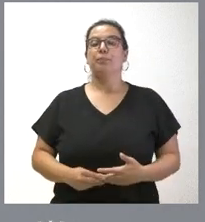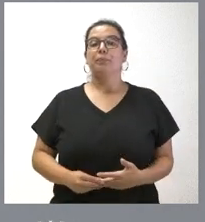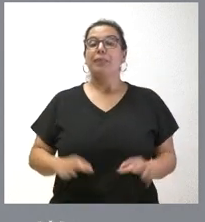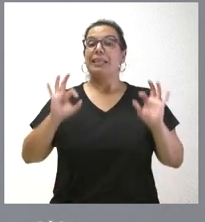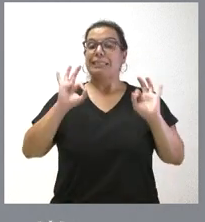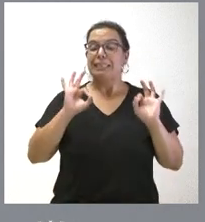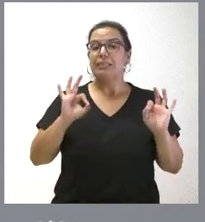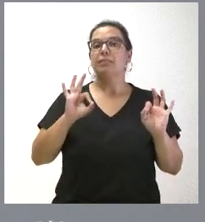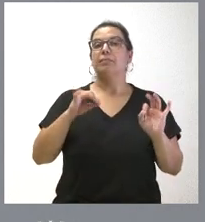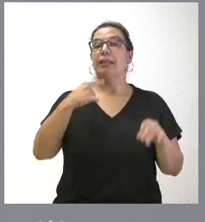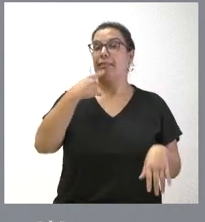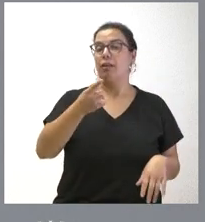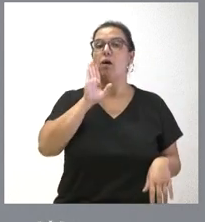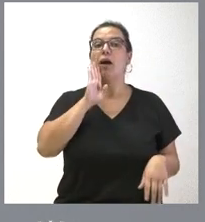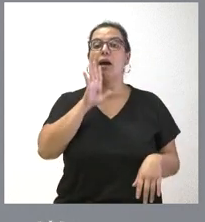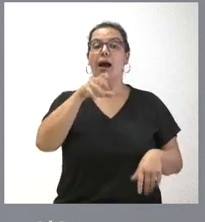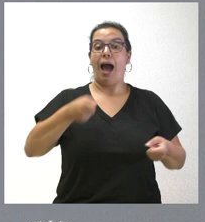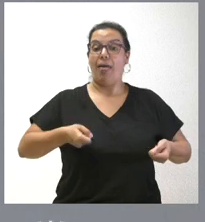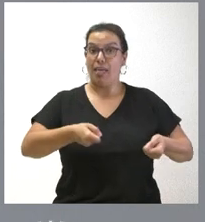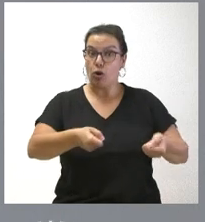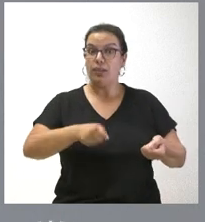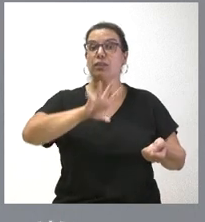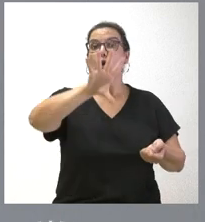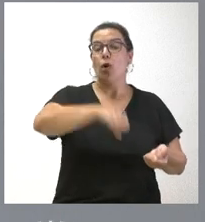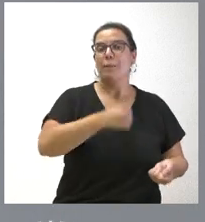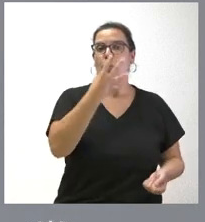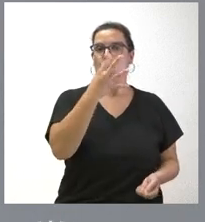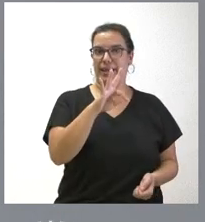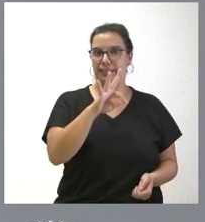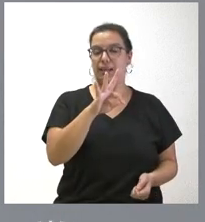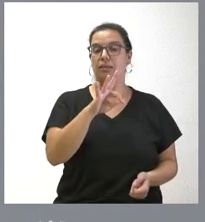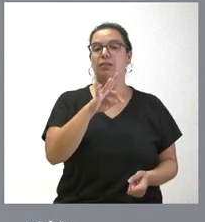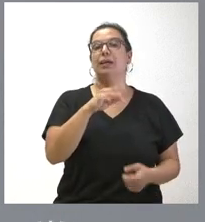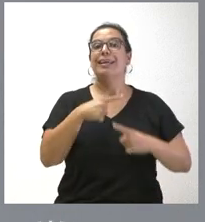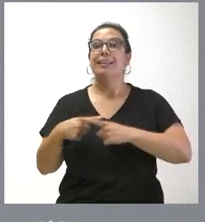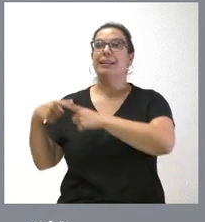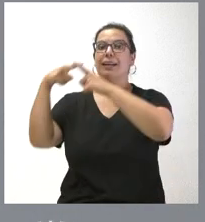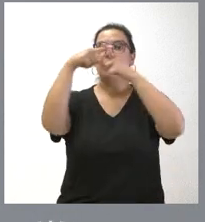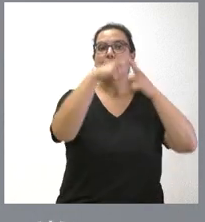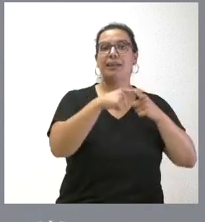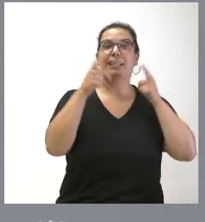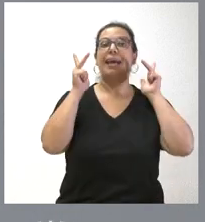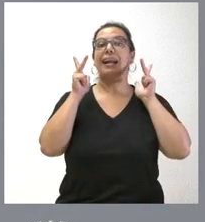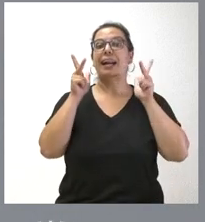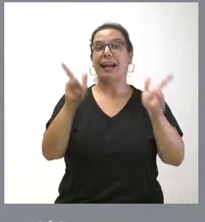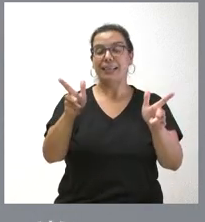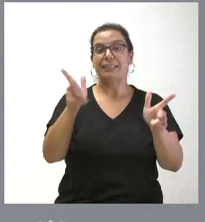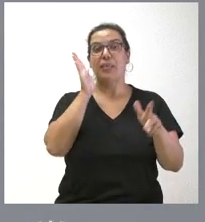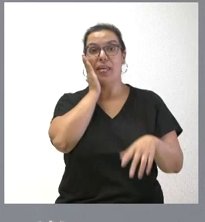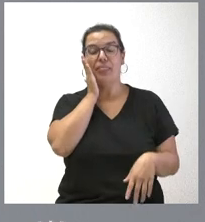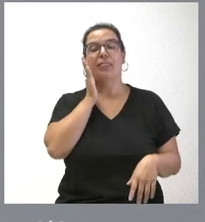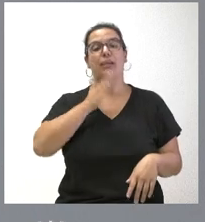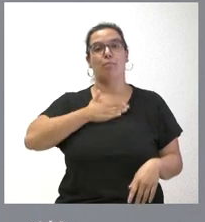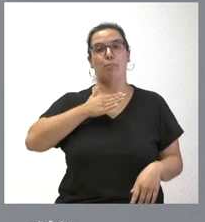como le señalo van a ser 40 las unidades de andadores que llegarán y se van a distribuir por las residencias de tularidad de la junta de Castilla y león y por